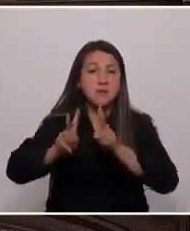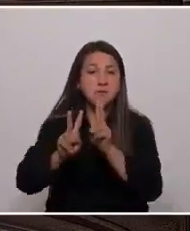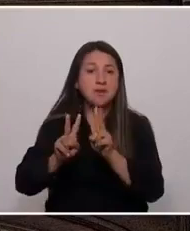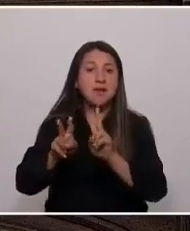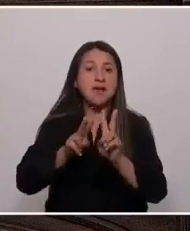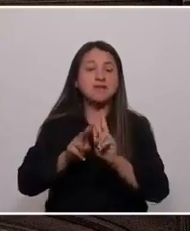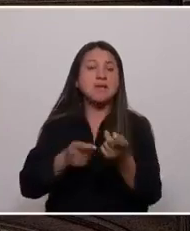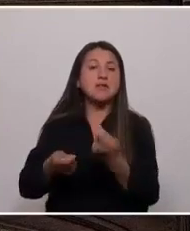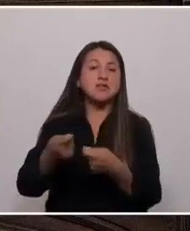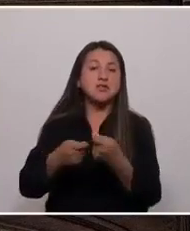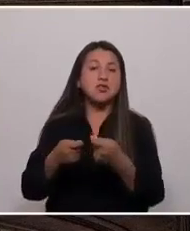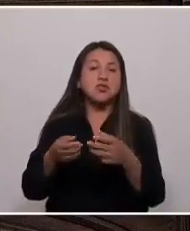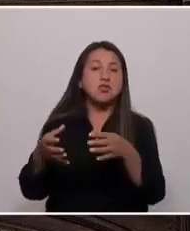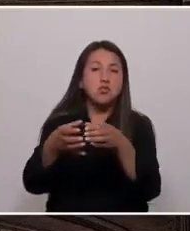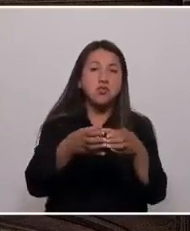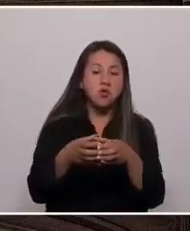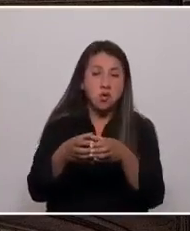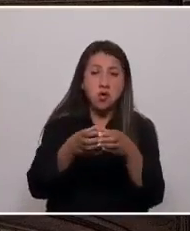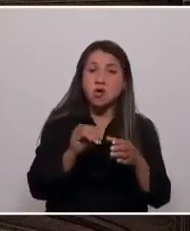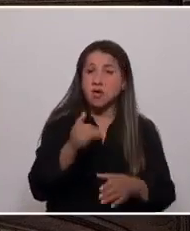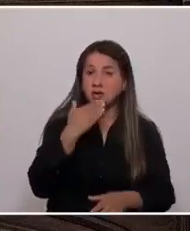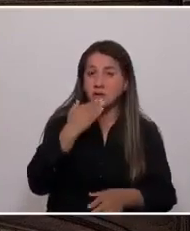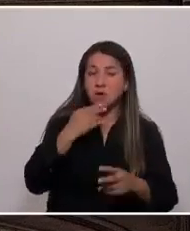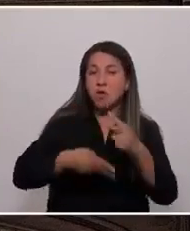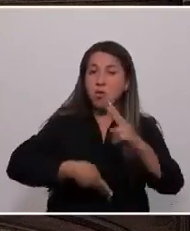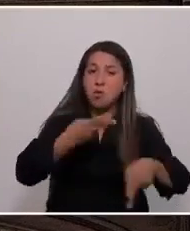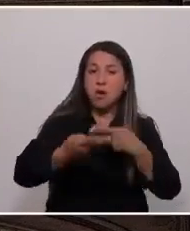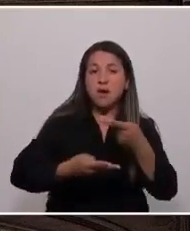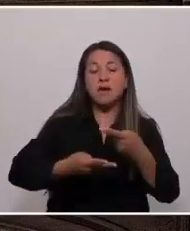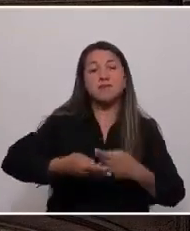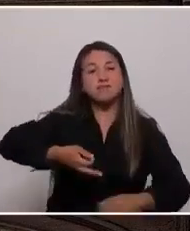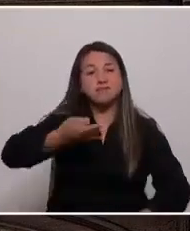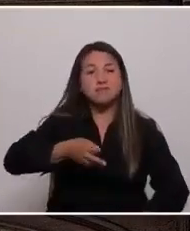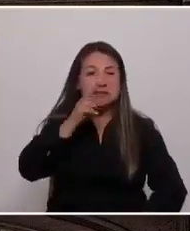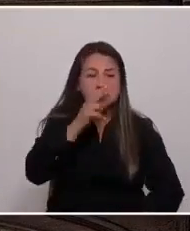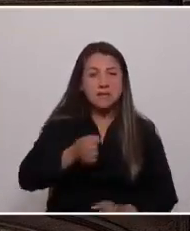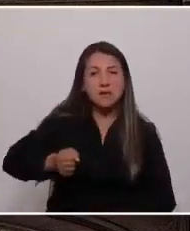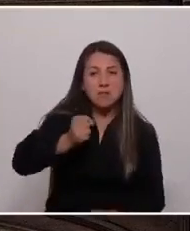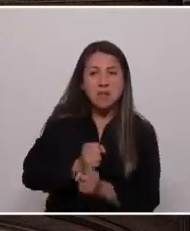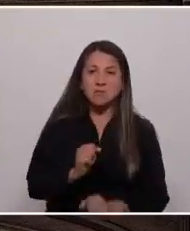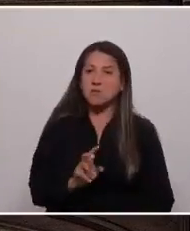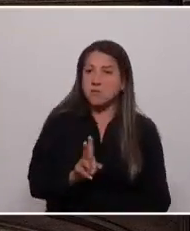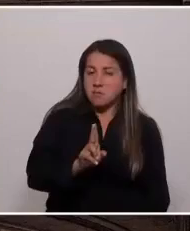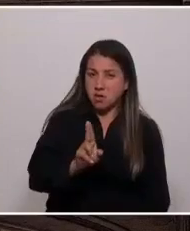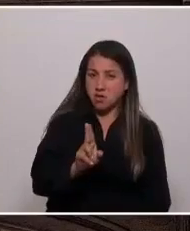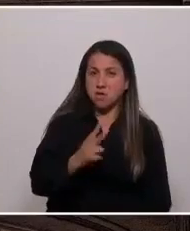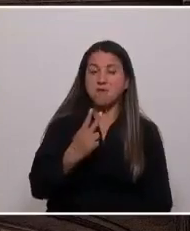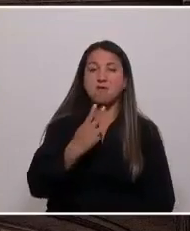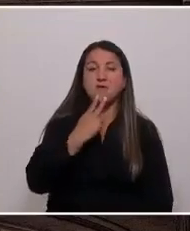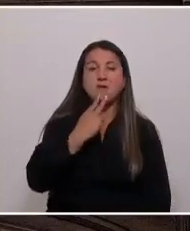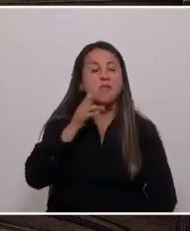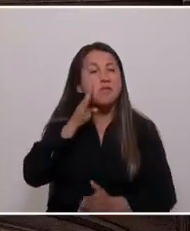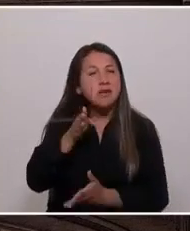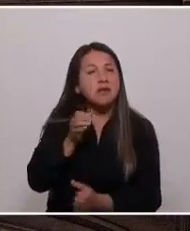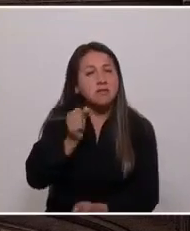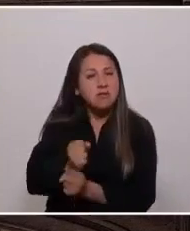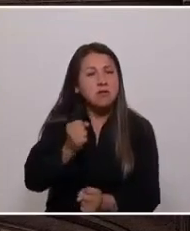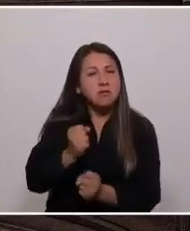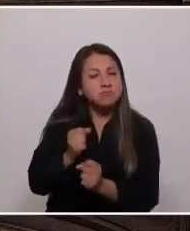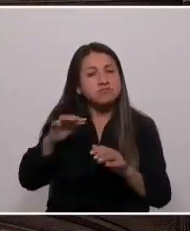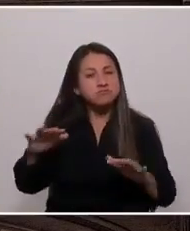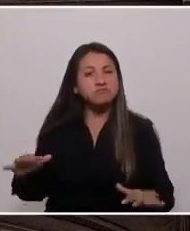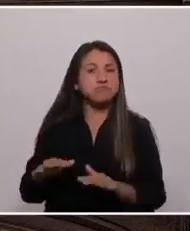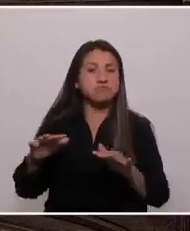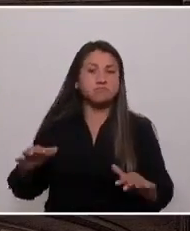ramal ni tampoco una huelga efectiva sin reemplazo y peor aún a una vida dedicada al trabajo son sometidos a vivir